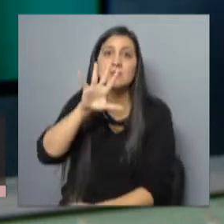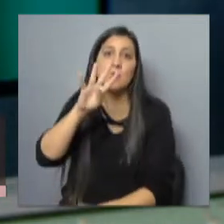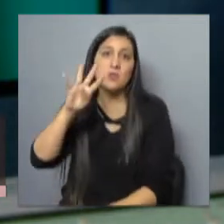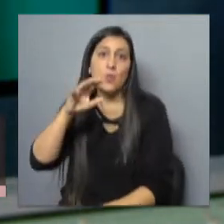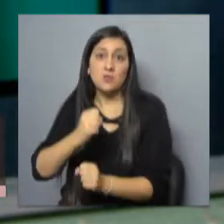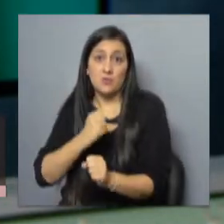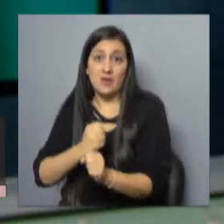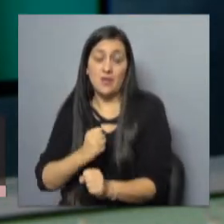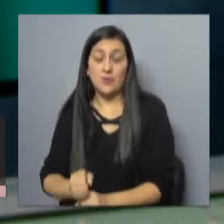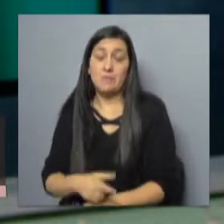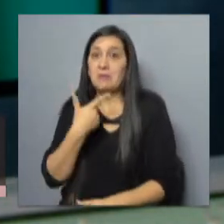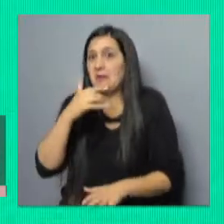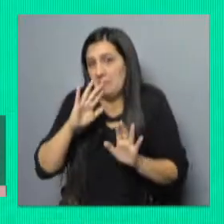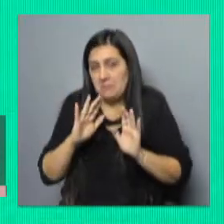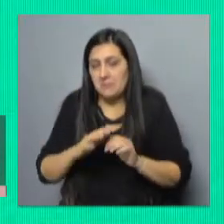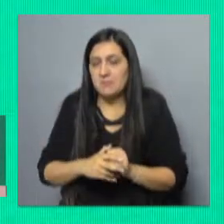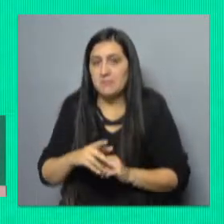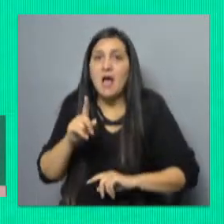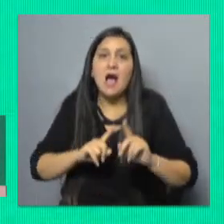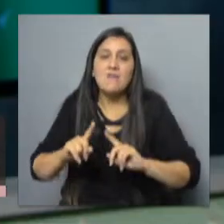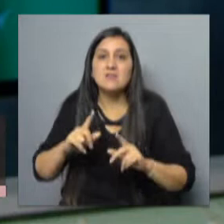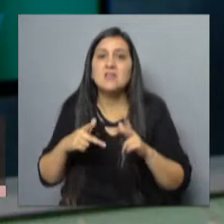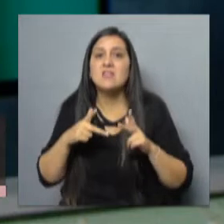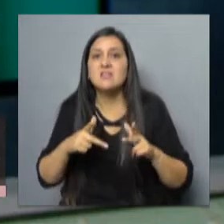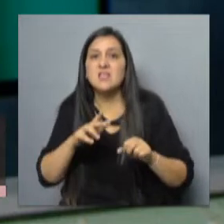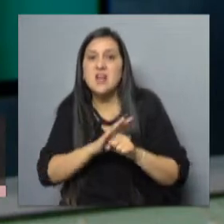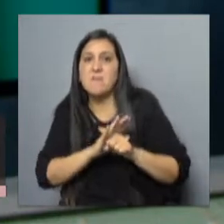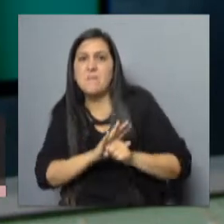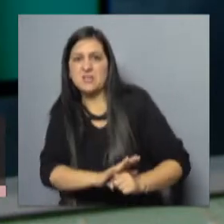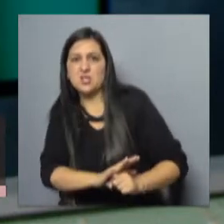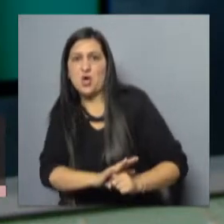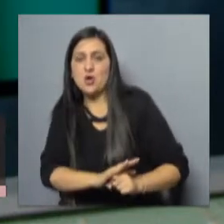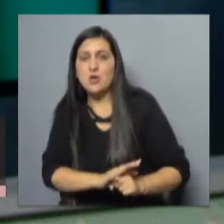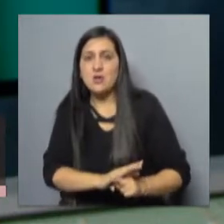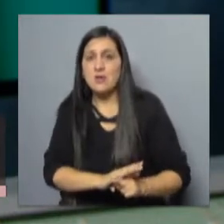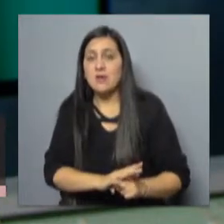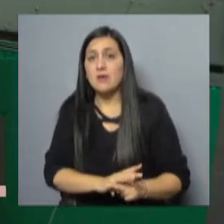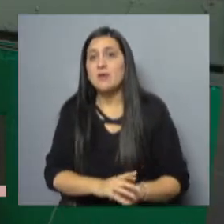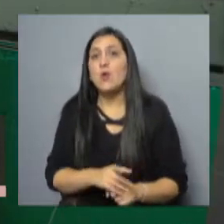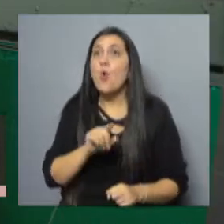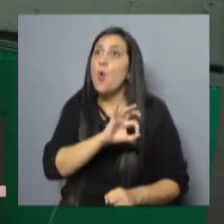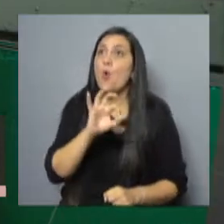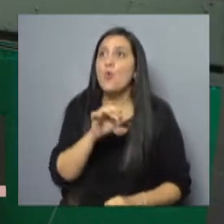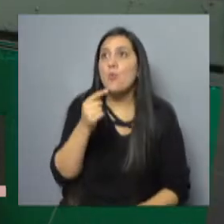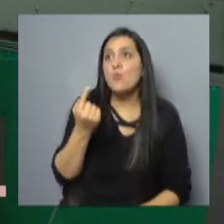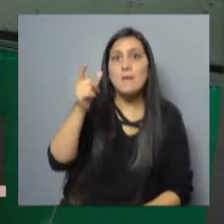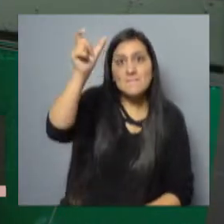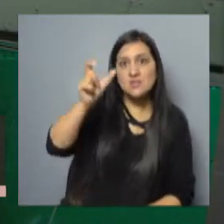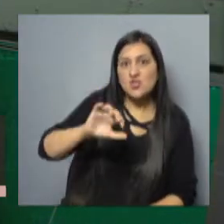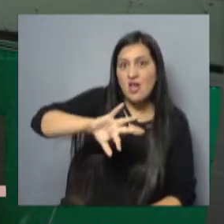trabajadores por ejemplo a veces incluso se le dice represor represión en tal / tal robo y